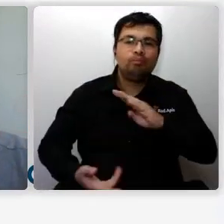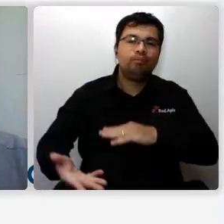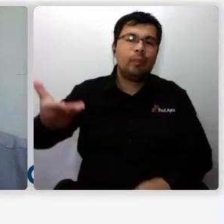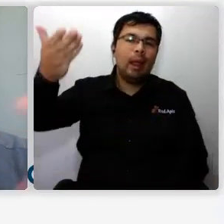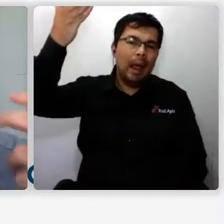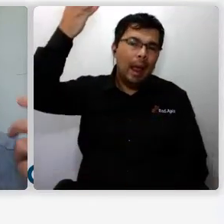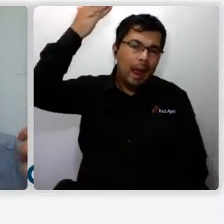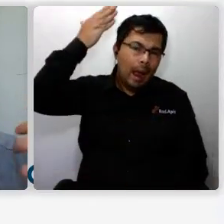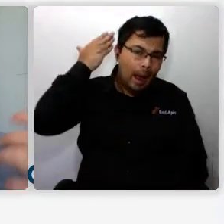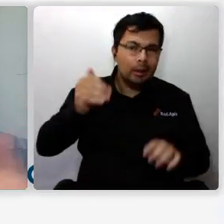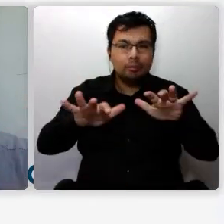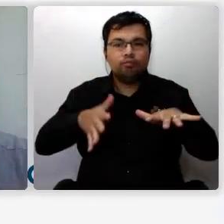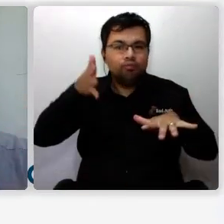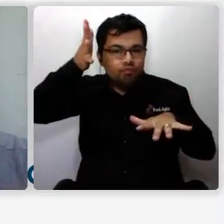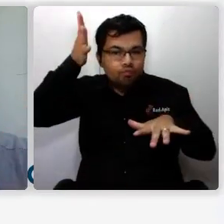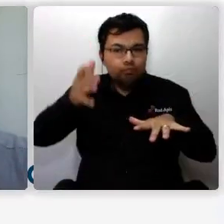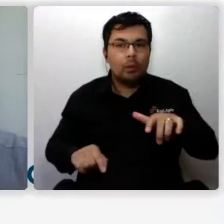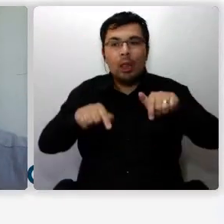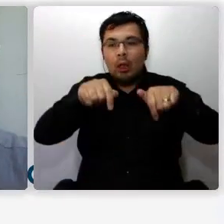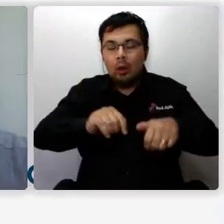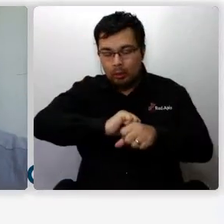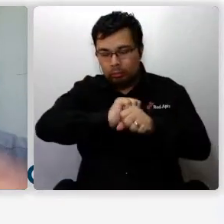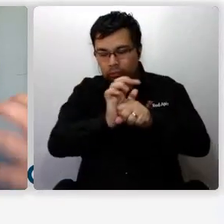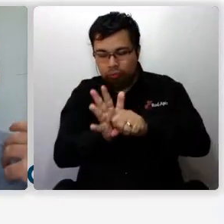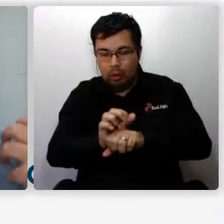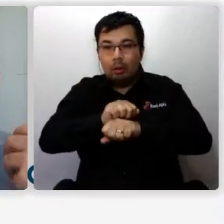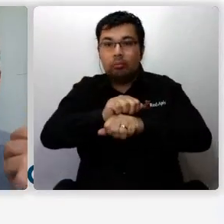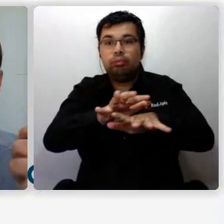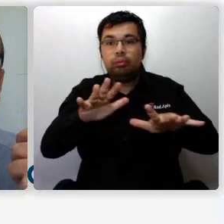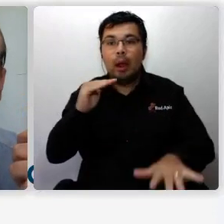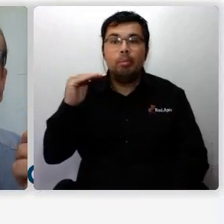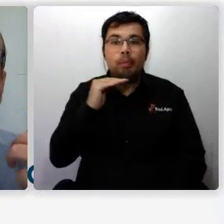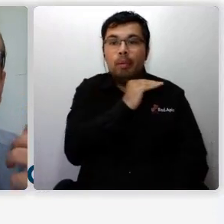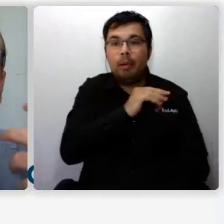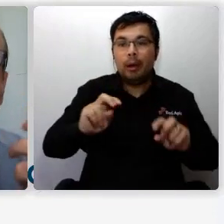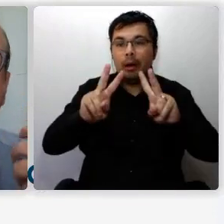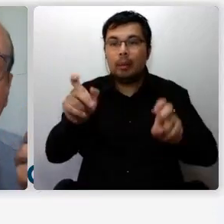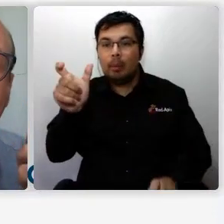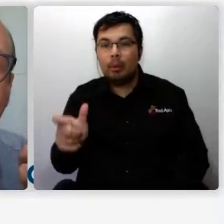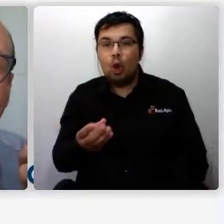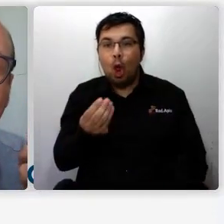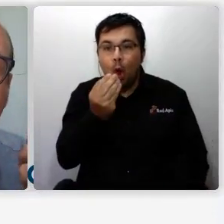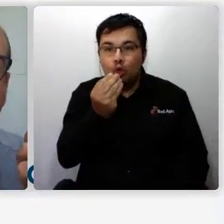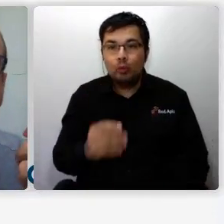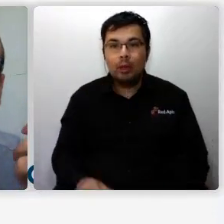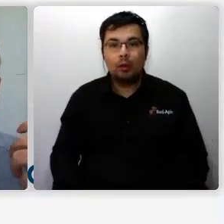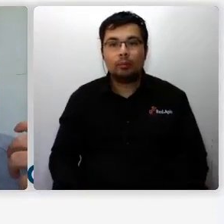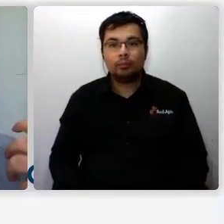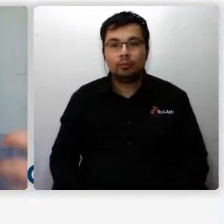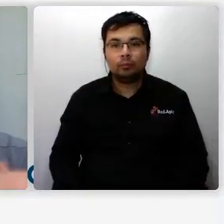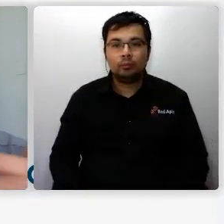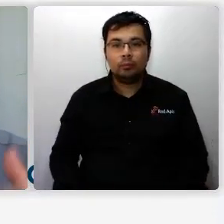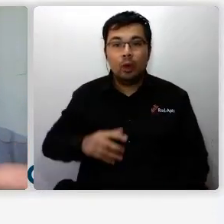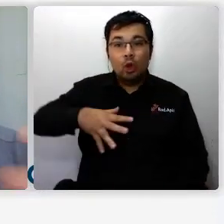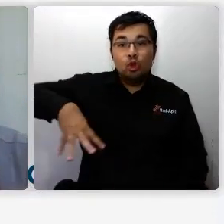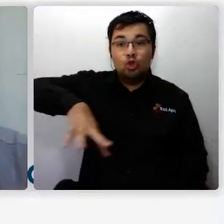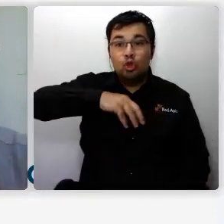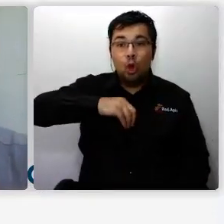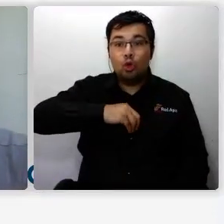pandemia aceleró la intención de las y los consumidores, no solamente nosotros como dueñas y dueños de negocio, sino también de